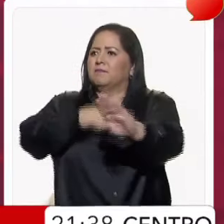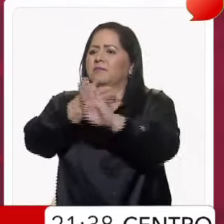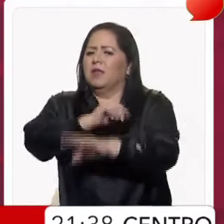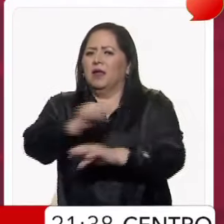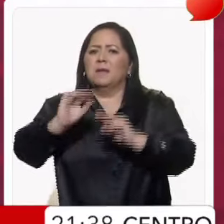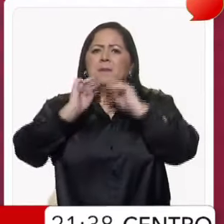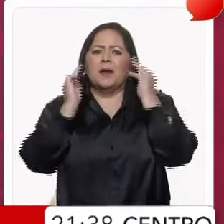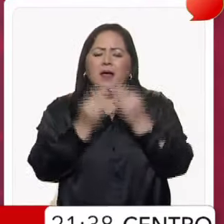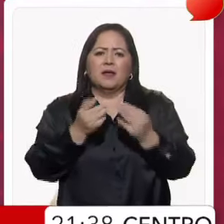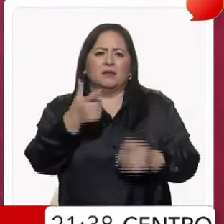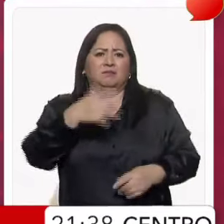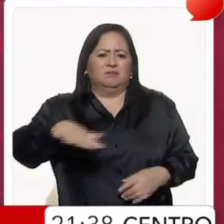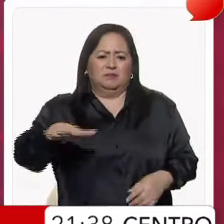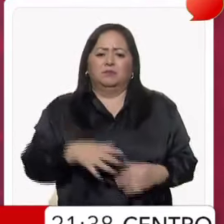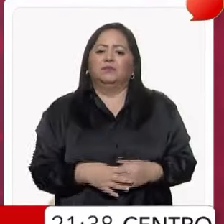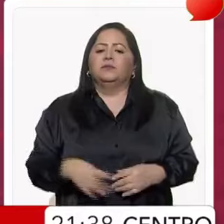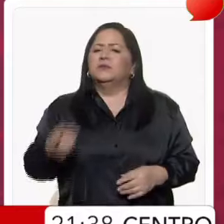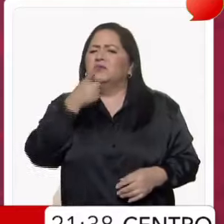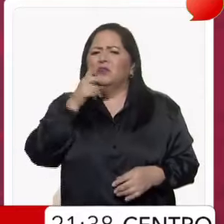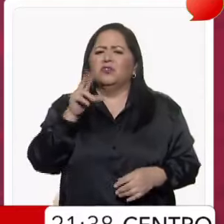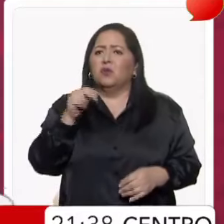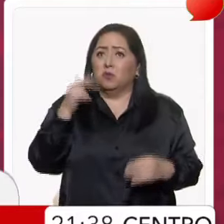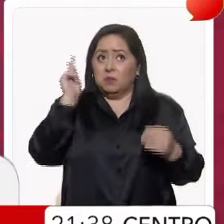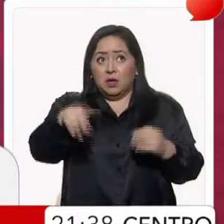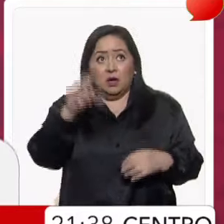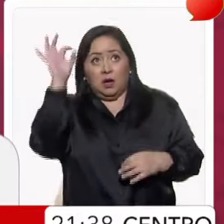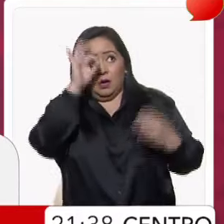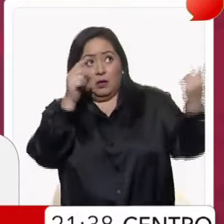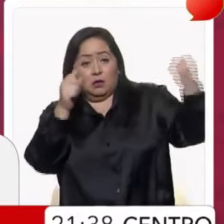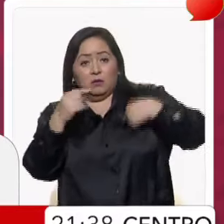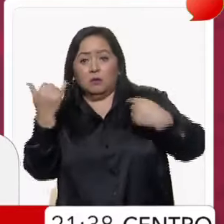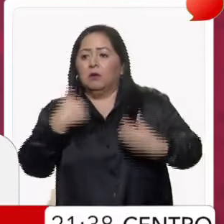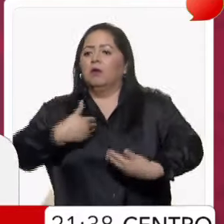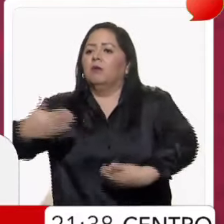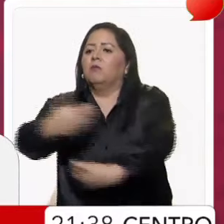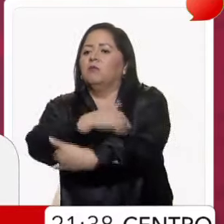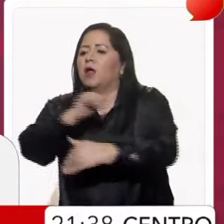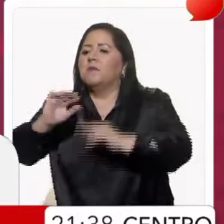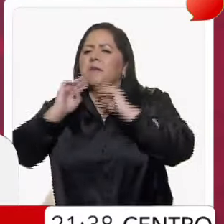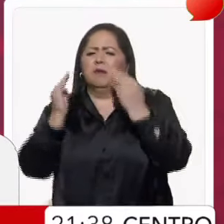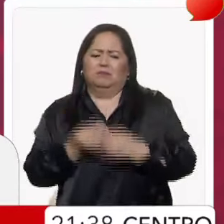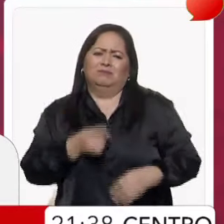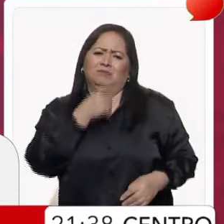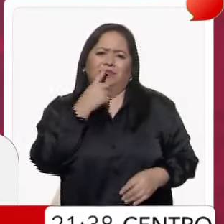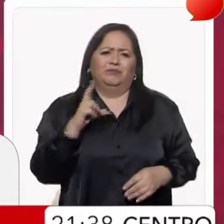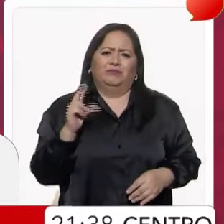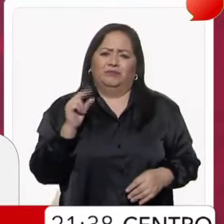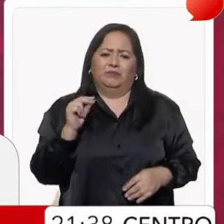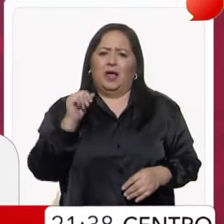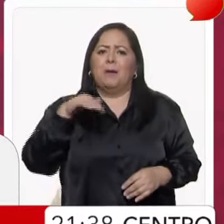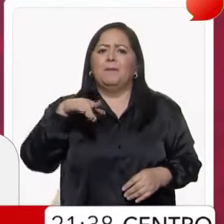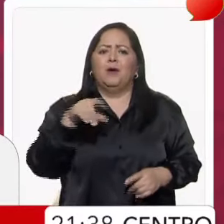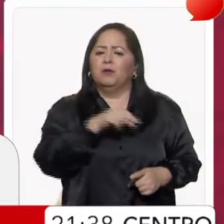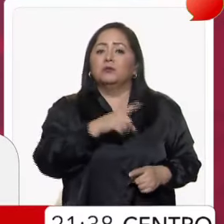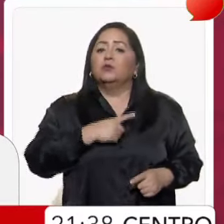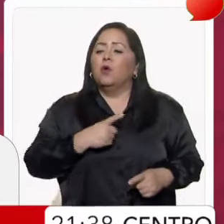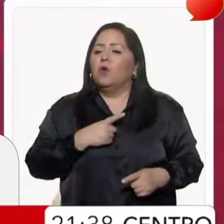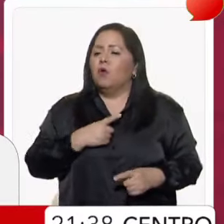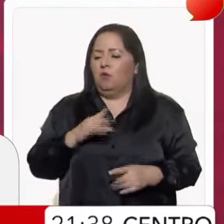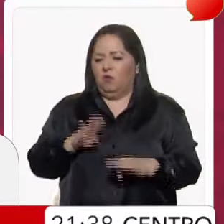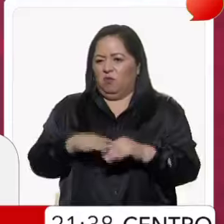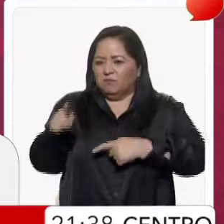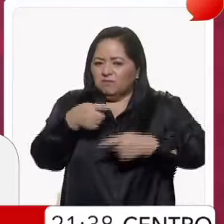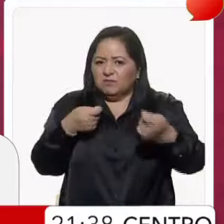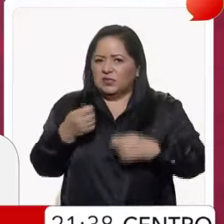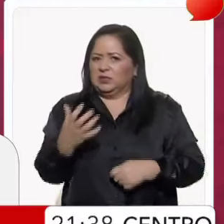delincuentes. Yo no voy ni con la guerra de Calderón ni con los abrazos a los delincuentes de AMLO. Yo voy con una estrategia